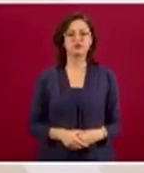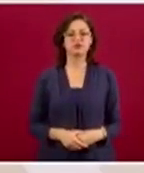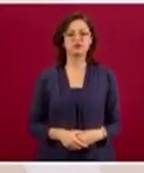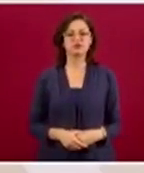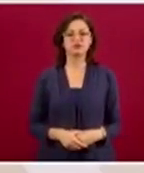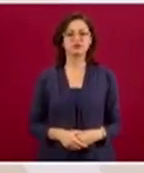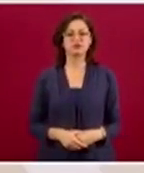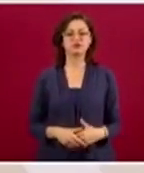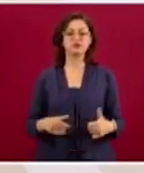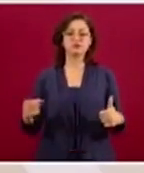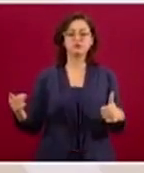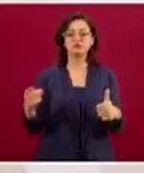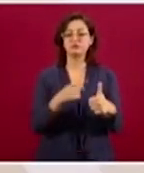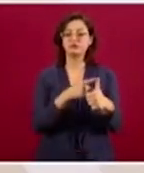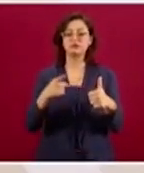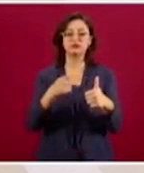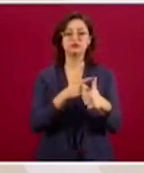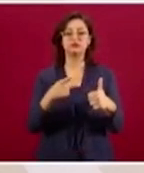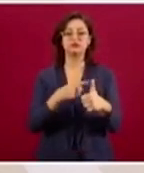Antes que nada,